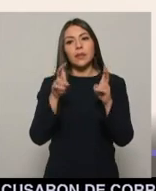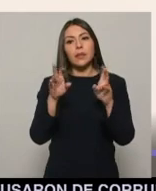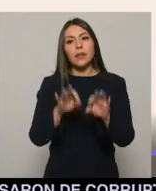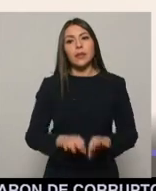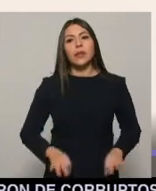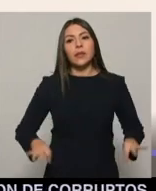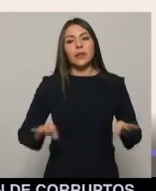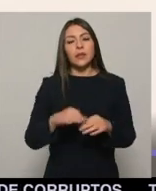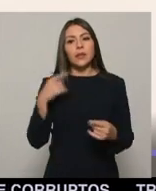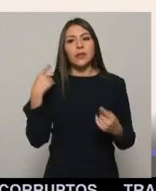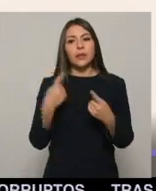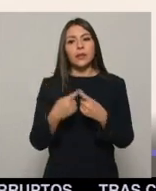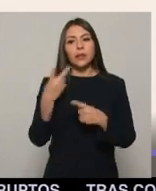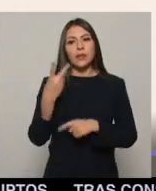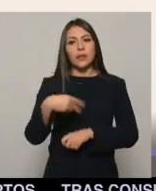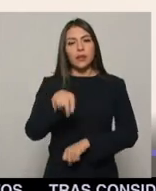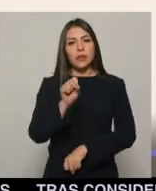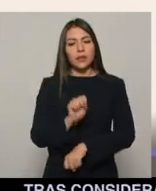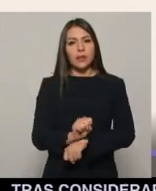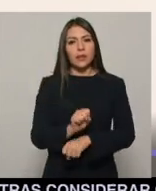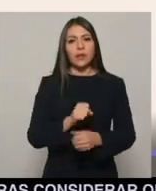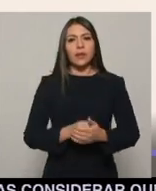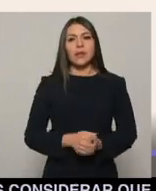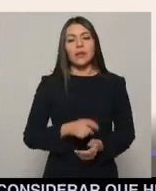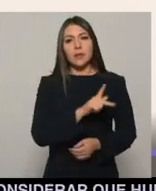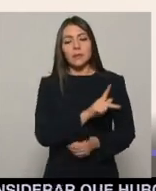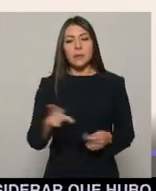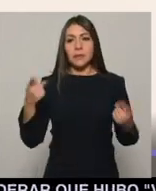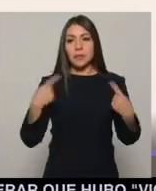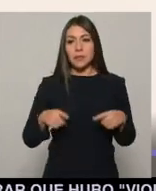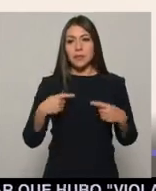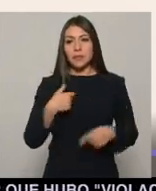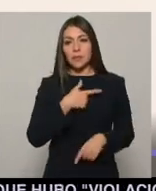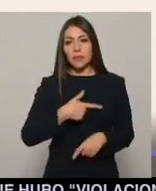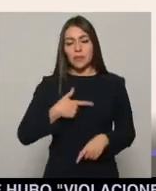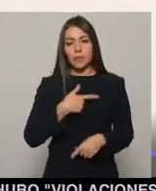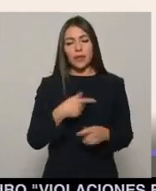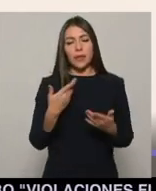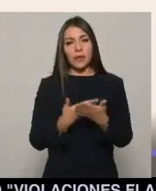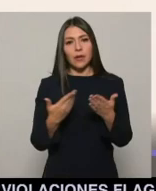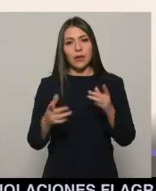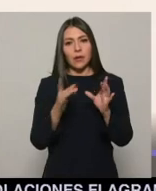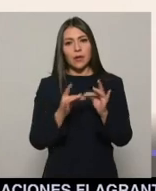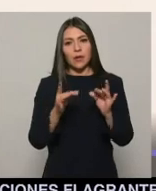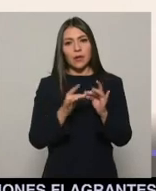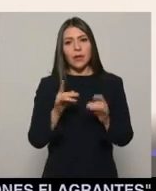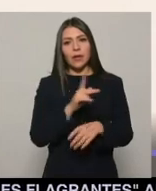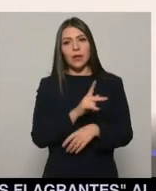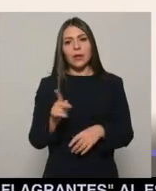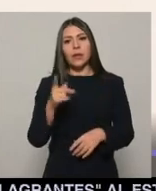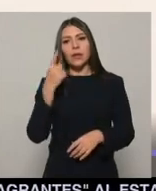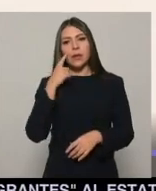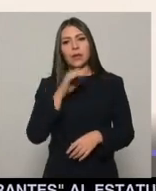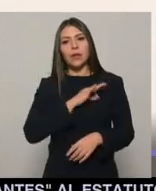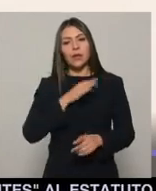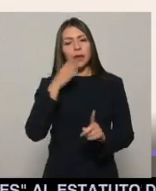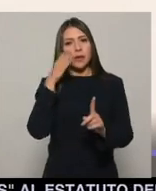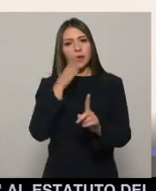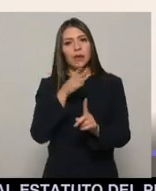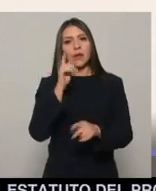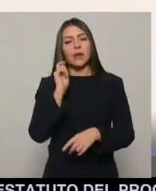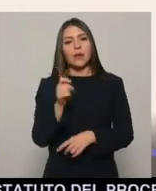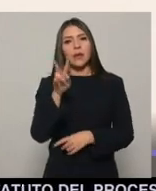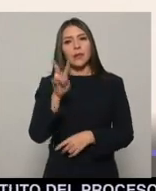las últimas 2 semanas en boca de todos y nos da mucho gusto poder hablar aquí para poder justo enfocarnos en